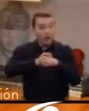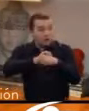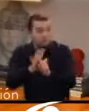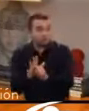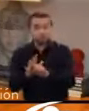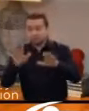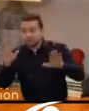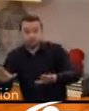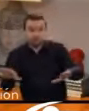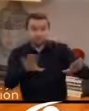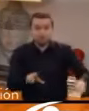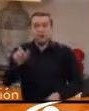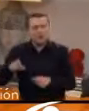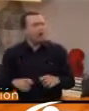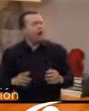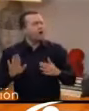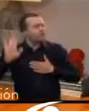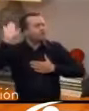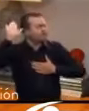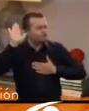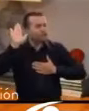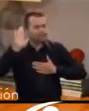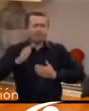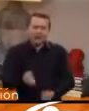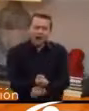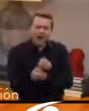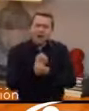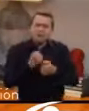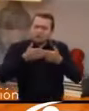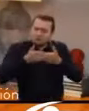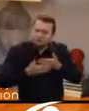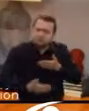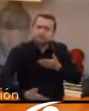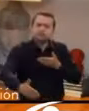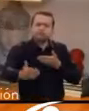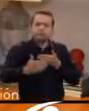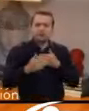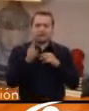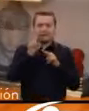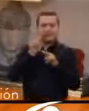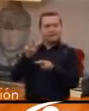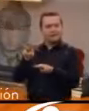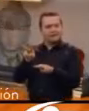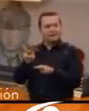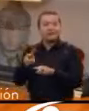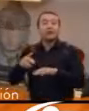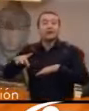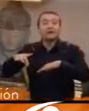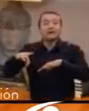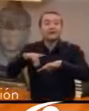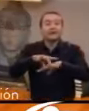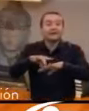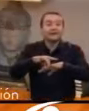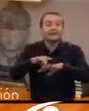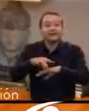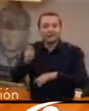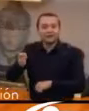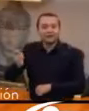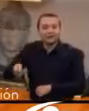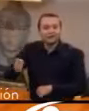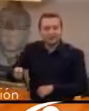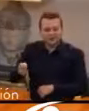sí ha cambiado radicalmente la forma de celebrarlos. Conocimos una boda realizada en una notaría y acá está la historia. Para